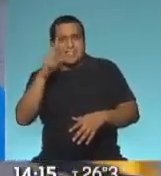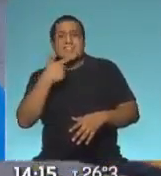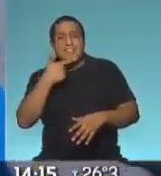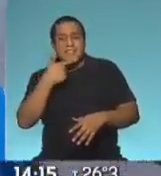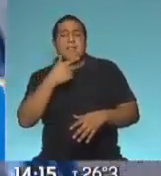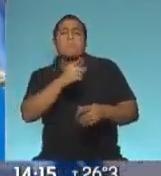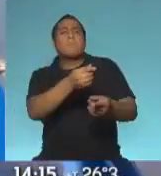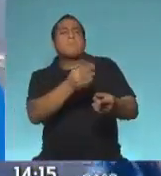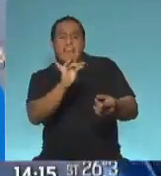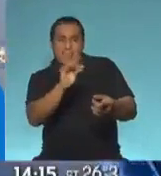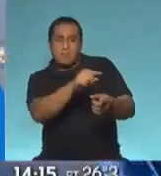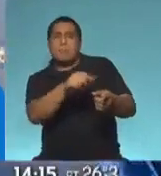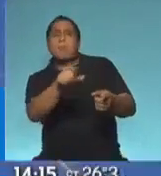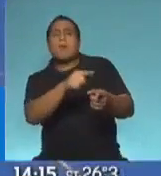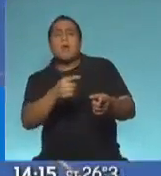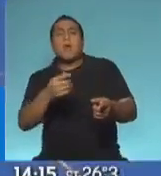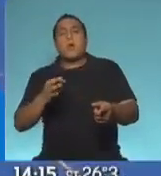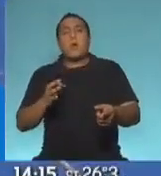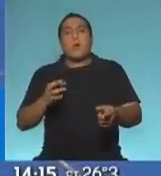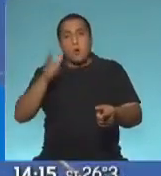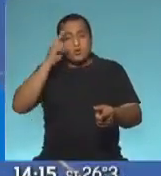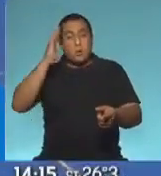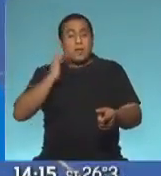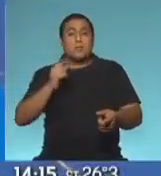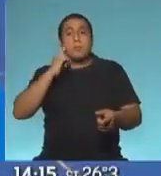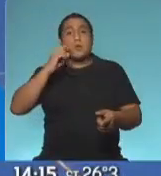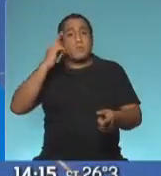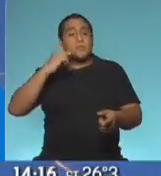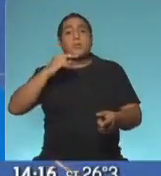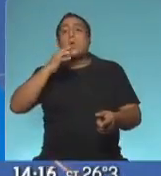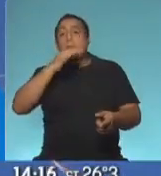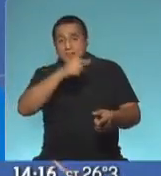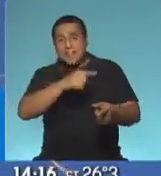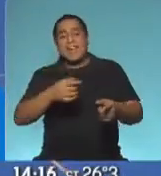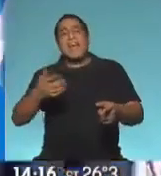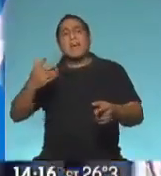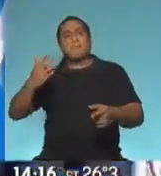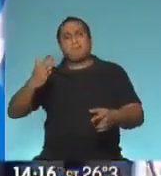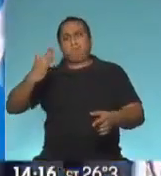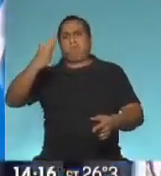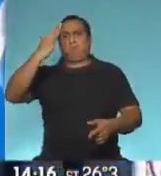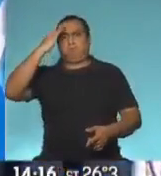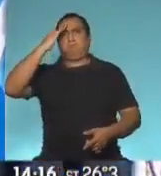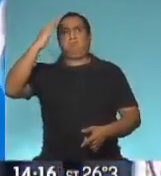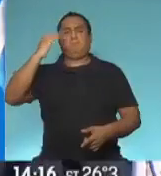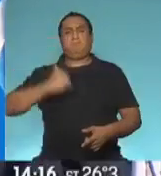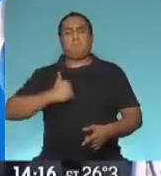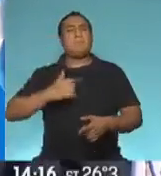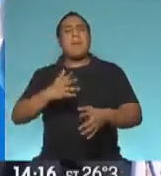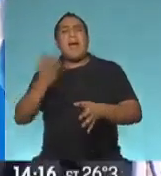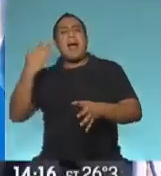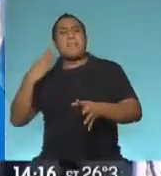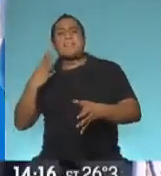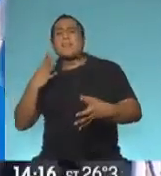El 17 de mayo de 1814 fue instituido como Día de la Armada Argentina por la victoria obtenida durante el combate naval